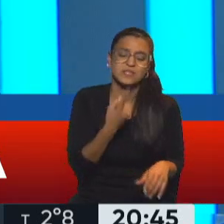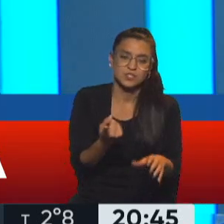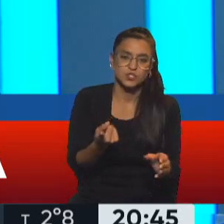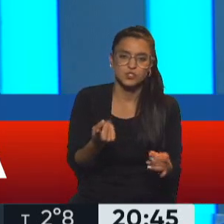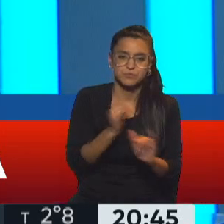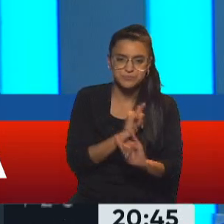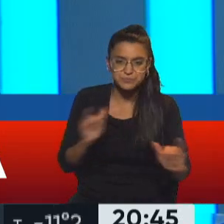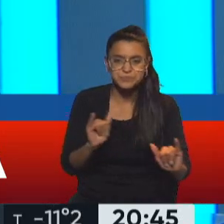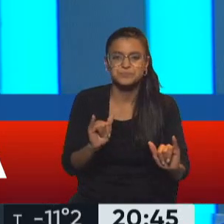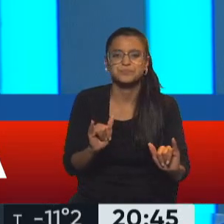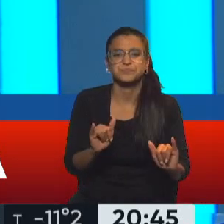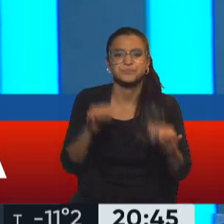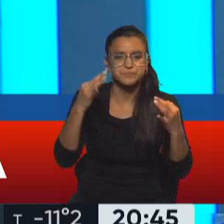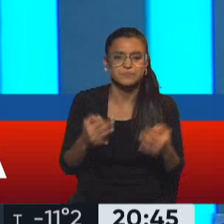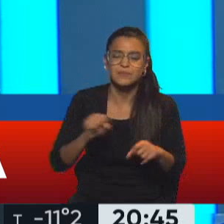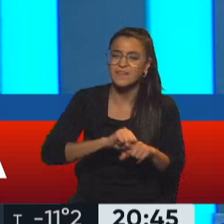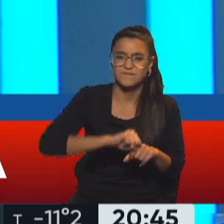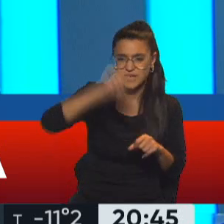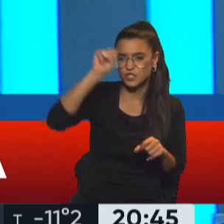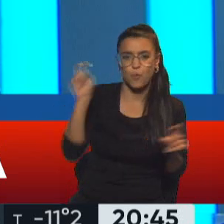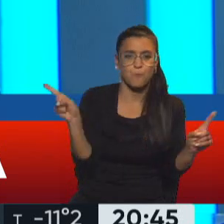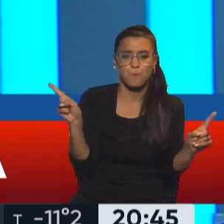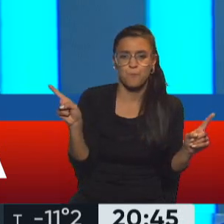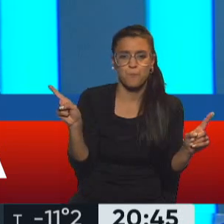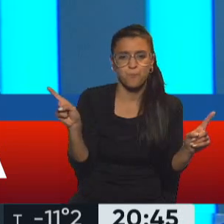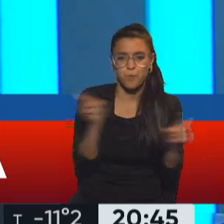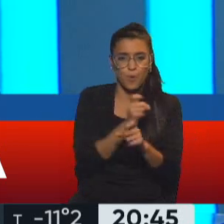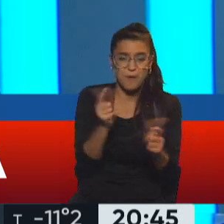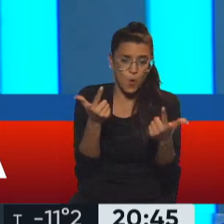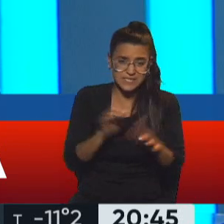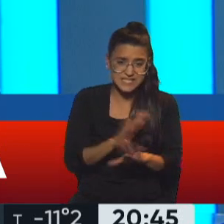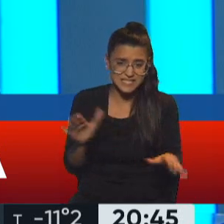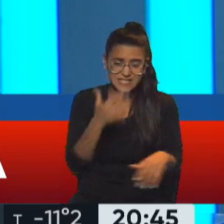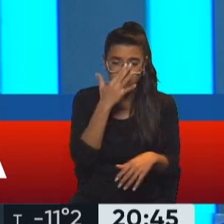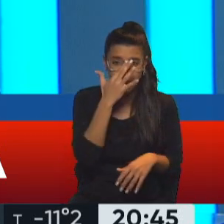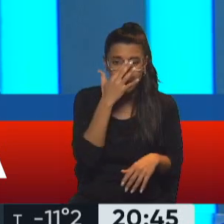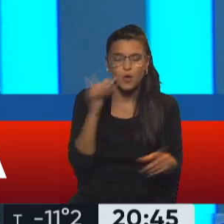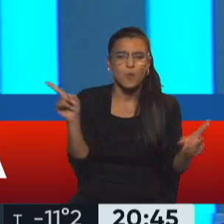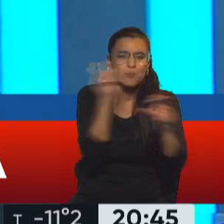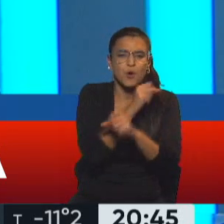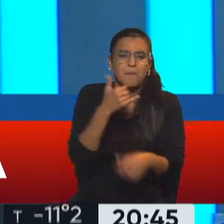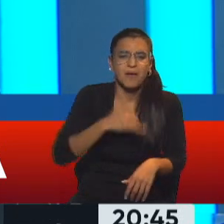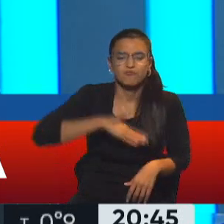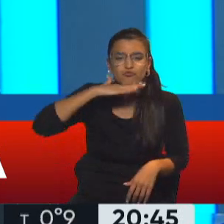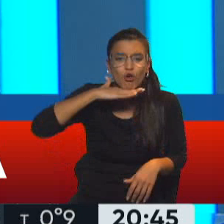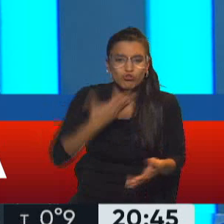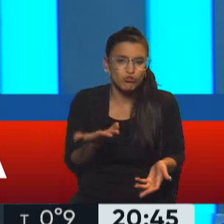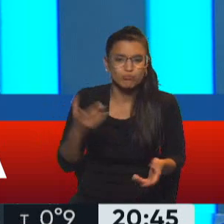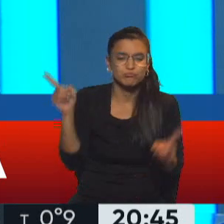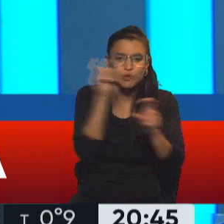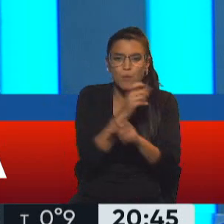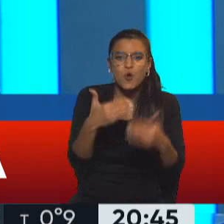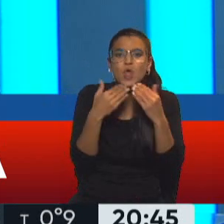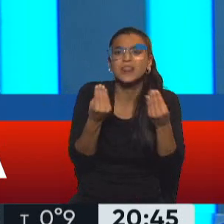digo, ¿no? Fue, la inflación es un problema que no existe, que es un problema de tontos, es sencillo. No entiendo cómo no